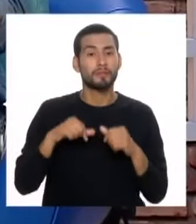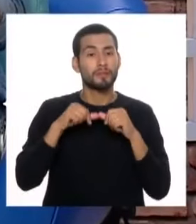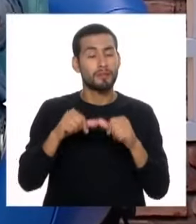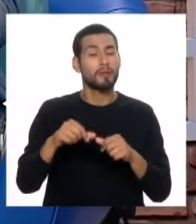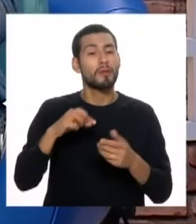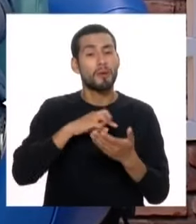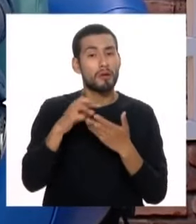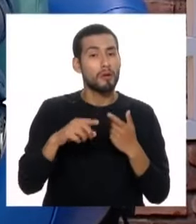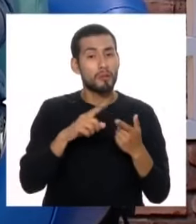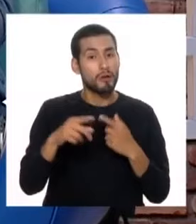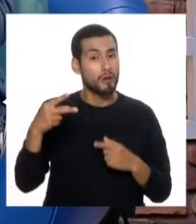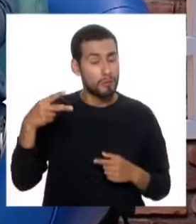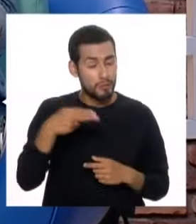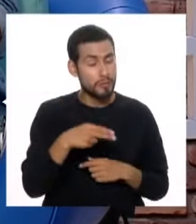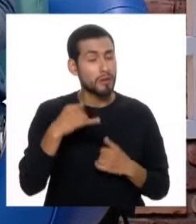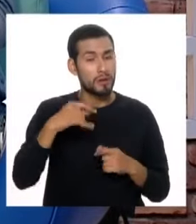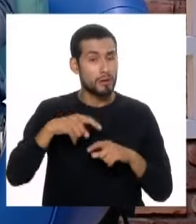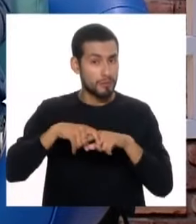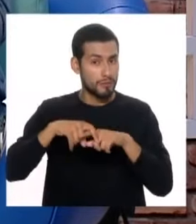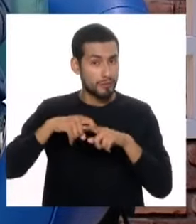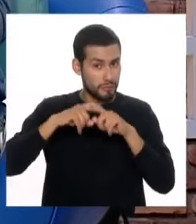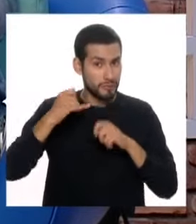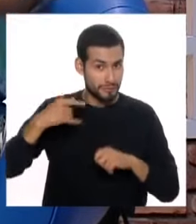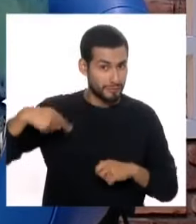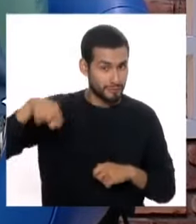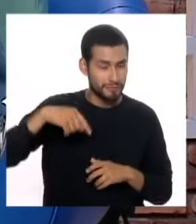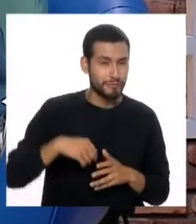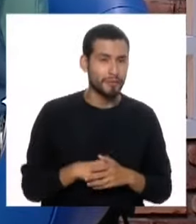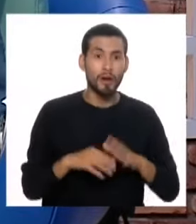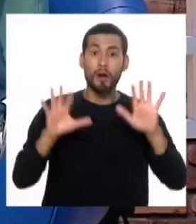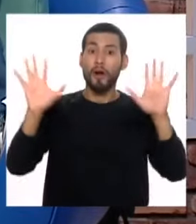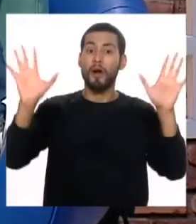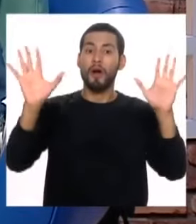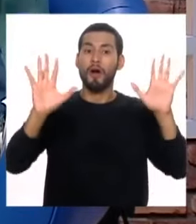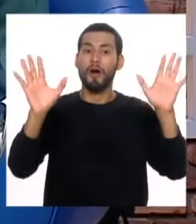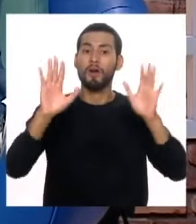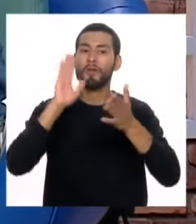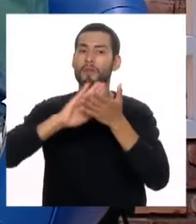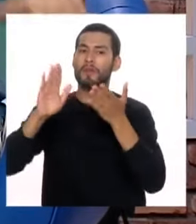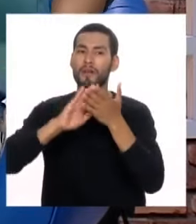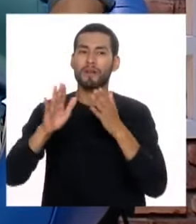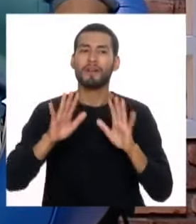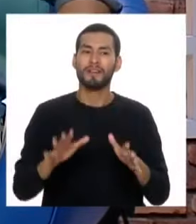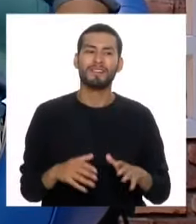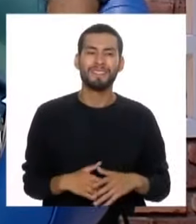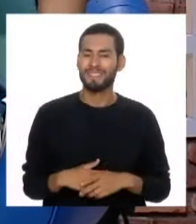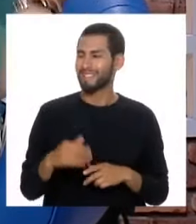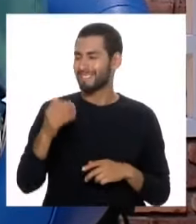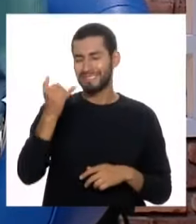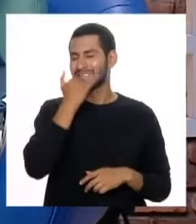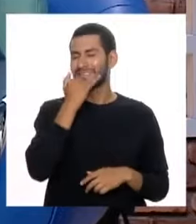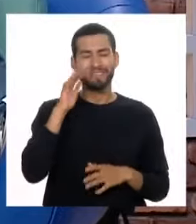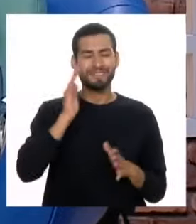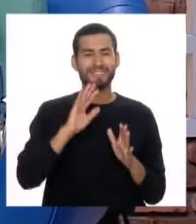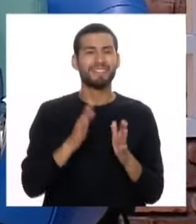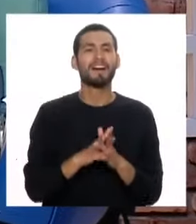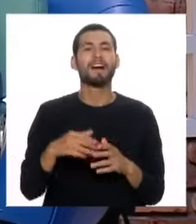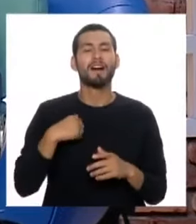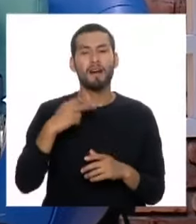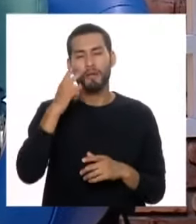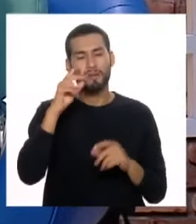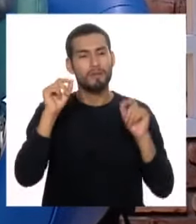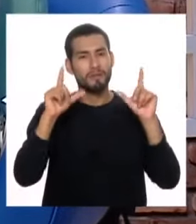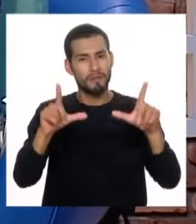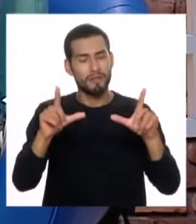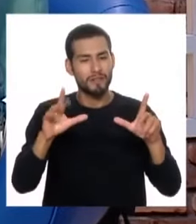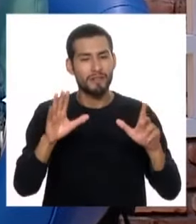con el programa, pero nos vamos a la pausa. Ya regresamos. No te muevas. Ay, no, no, no, perdón, no, no, no, no, no, vamos. Vamos a ver una nota,